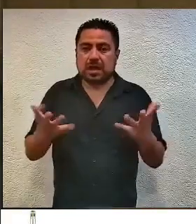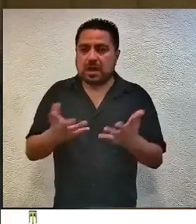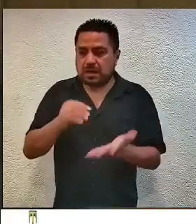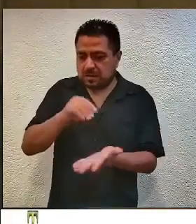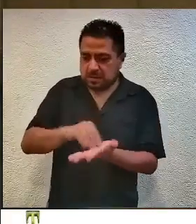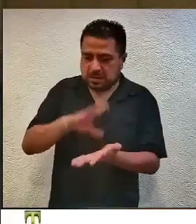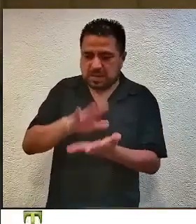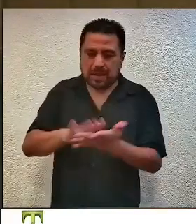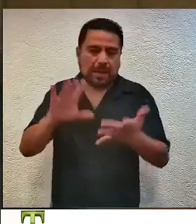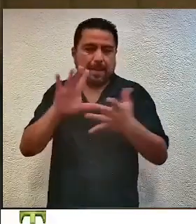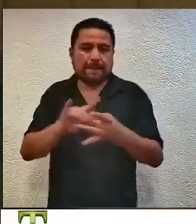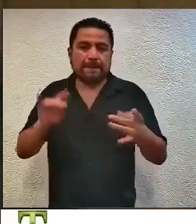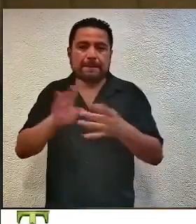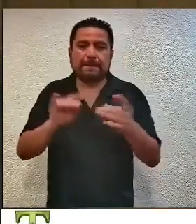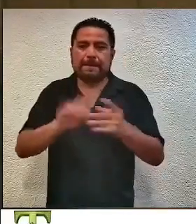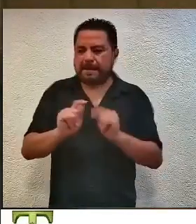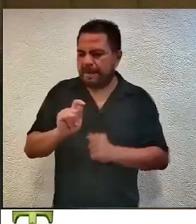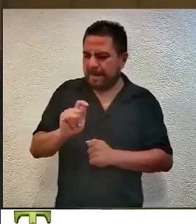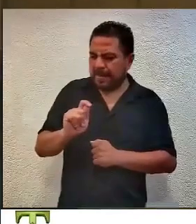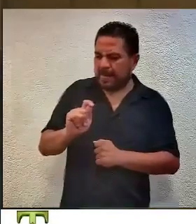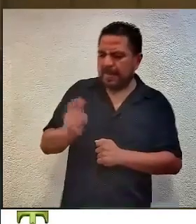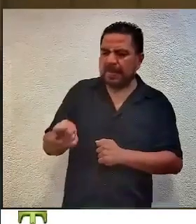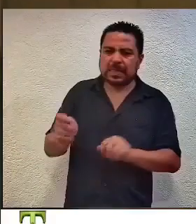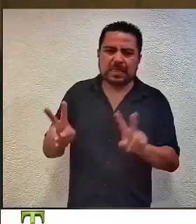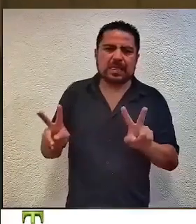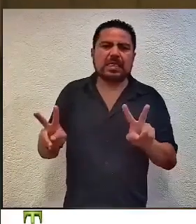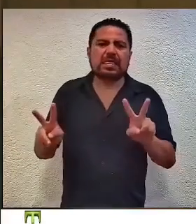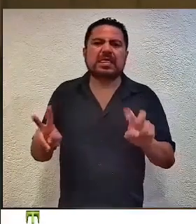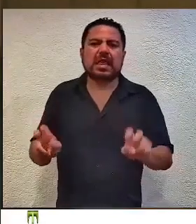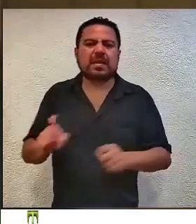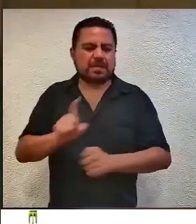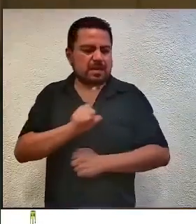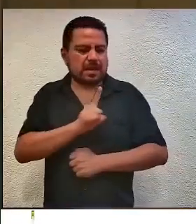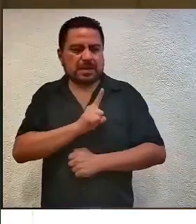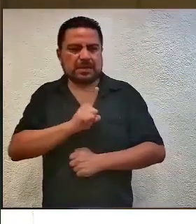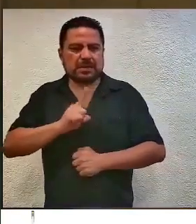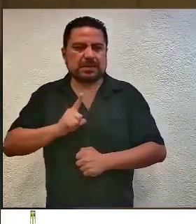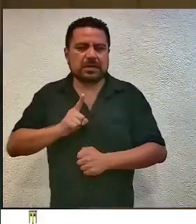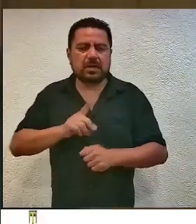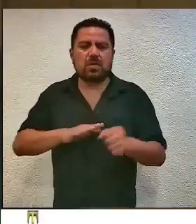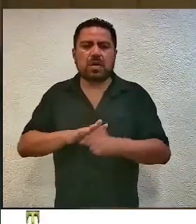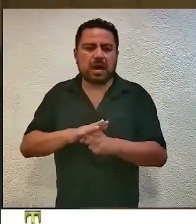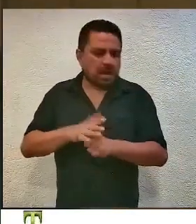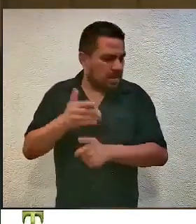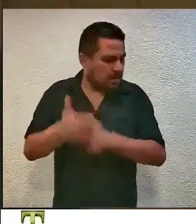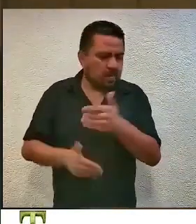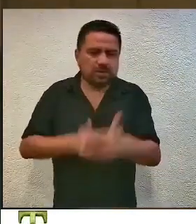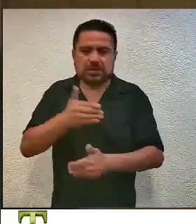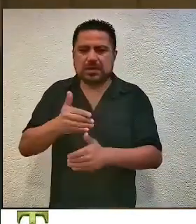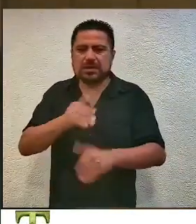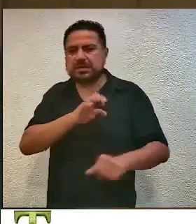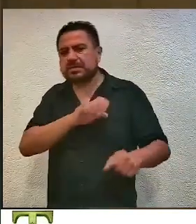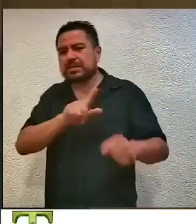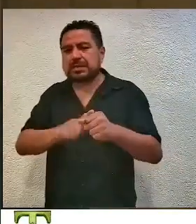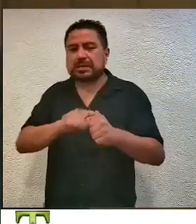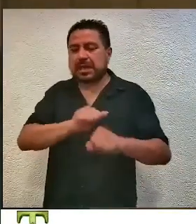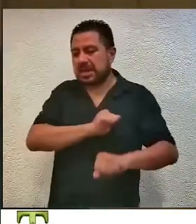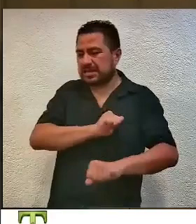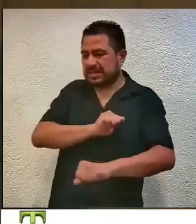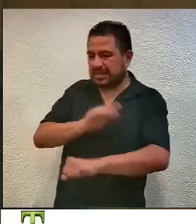en la resolución se tratan de asuntos que derivan de procedimientos especiales